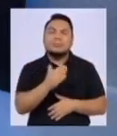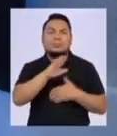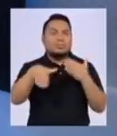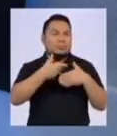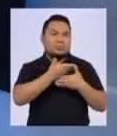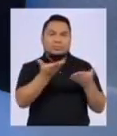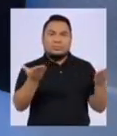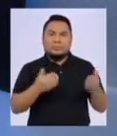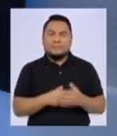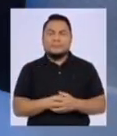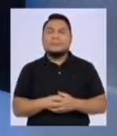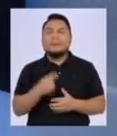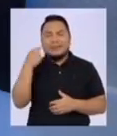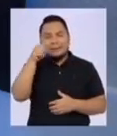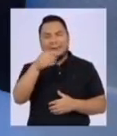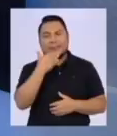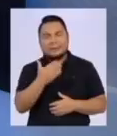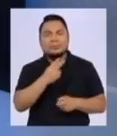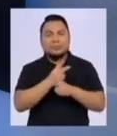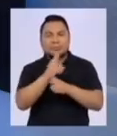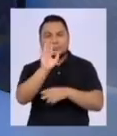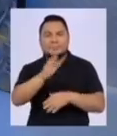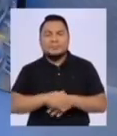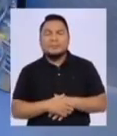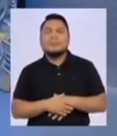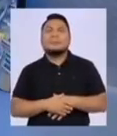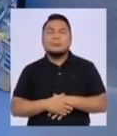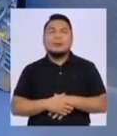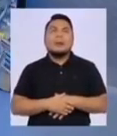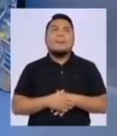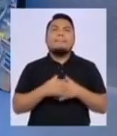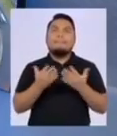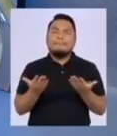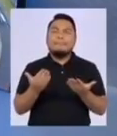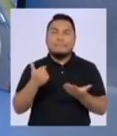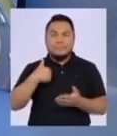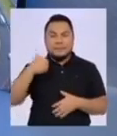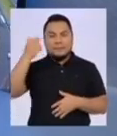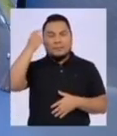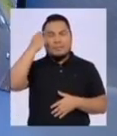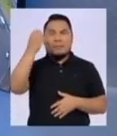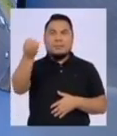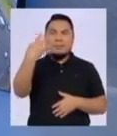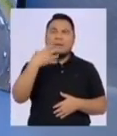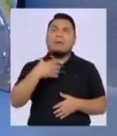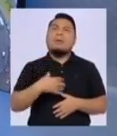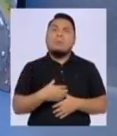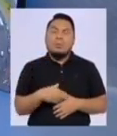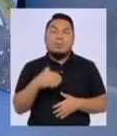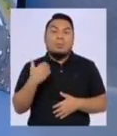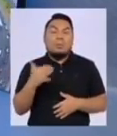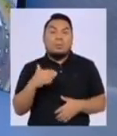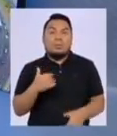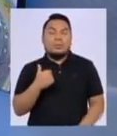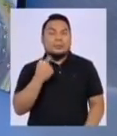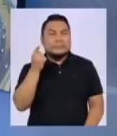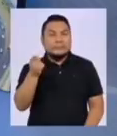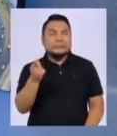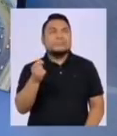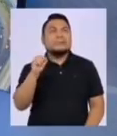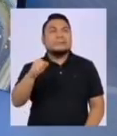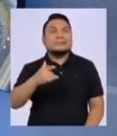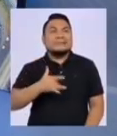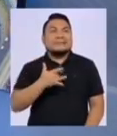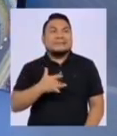todos nosotros. A ti, Alejandra. Gracias. Cuídate. Bueno, lo que me quedo yo, Paola, de este enlace es que